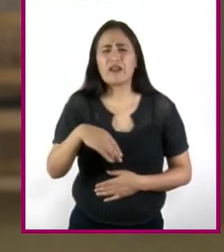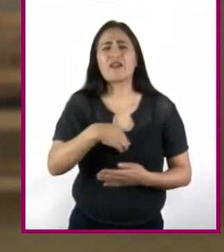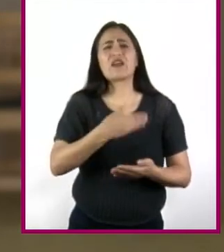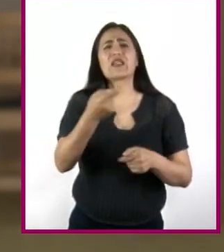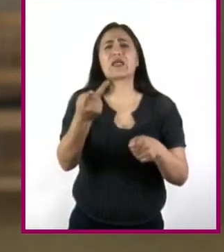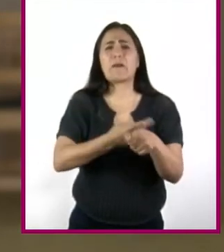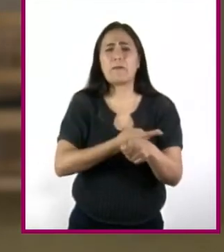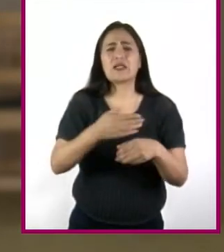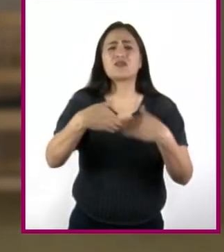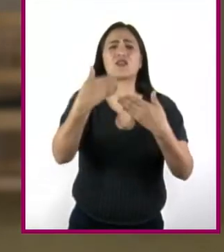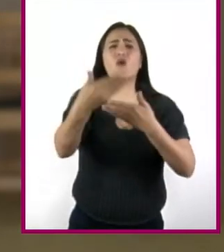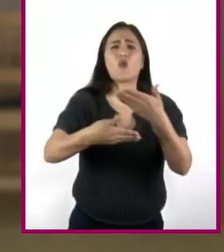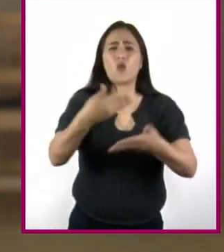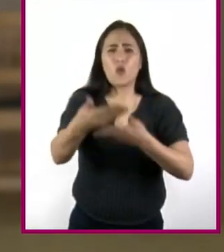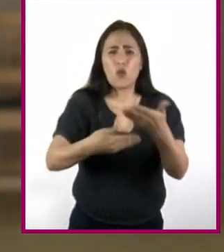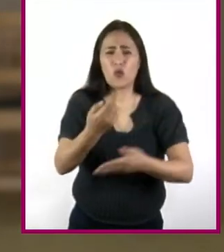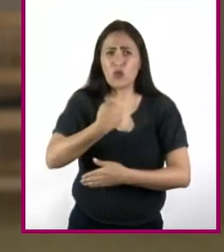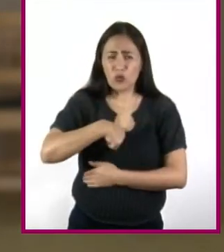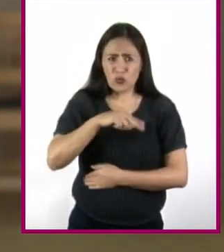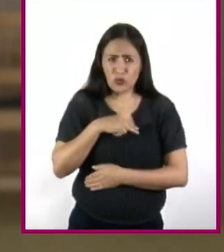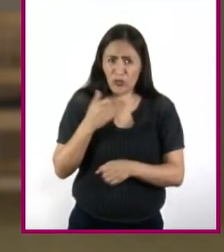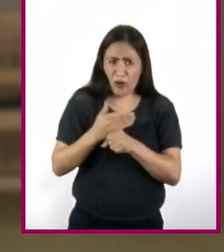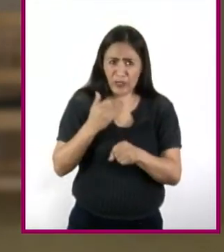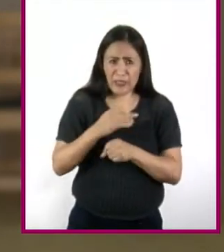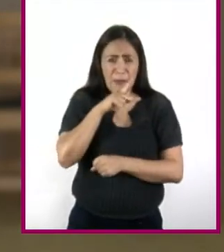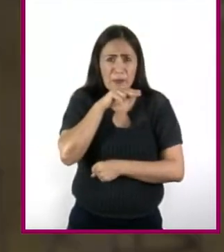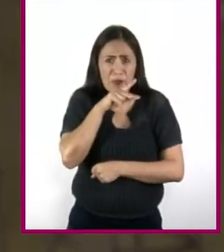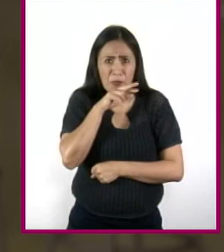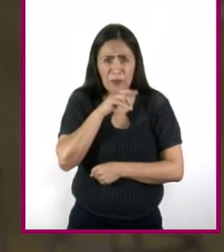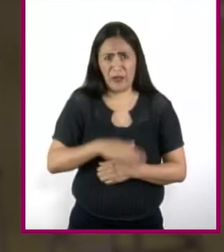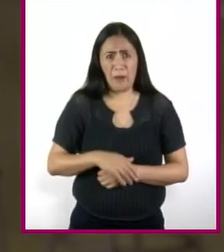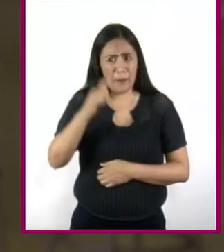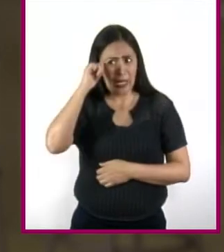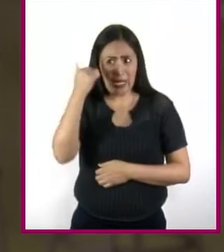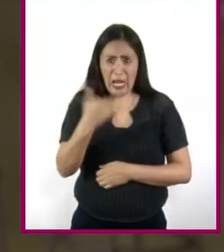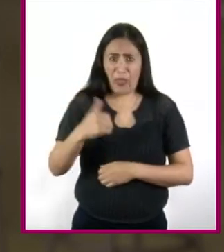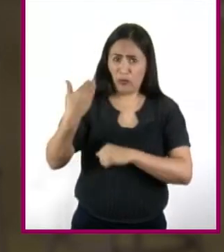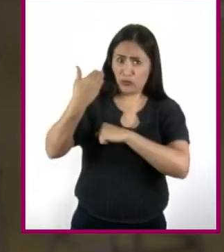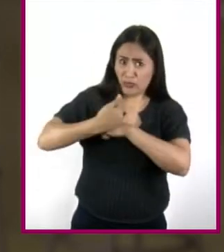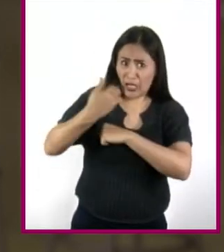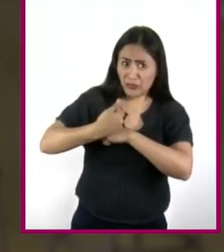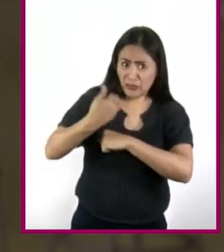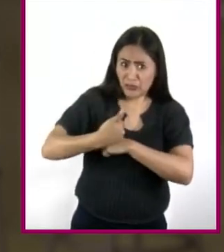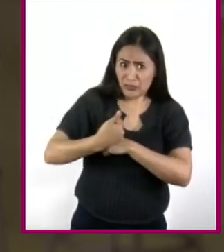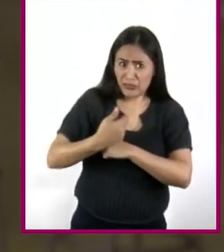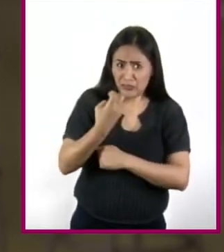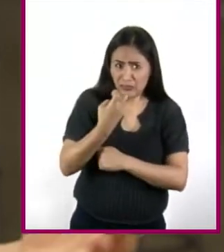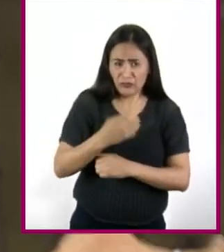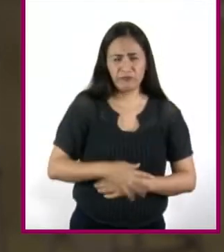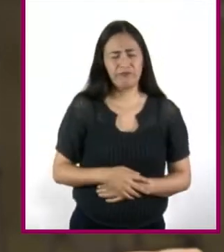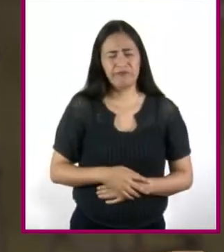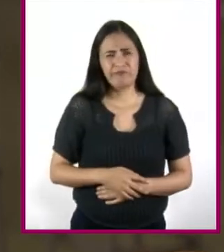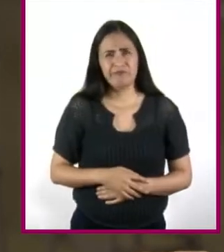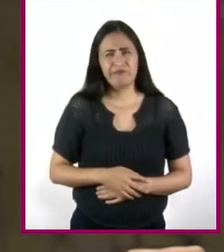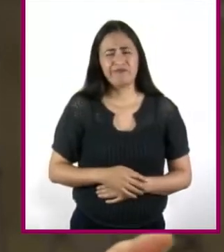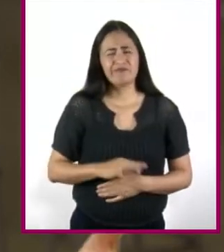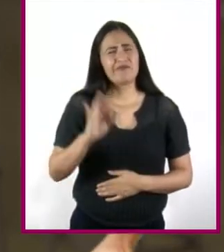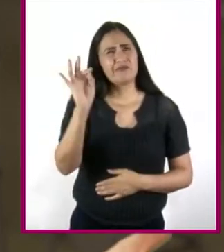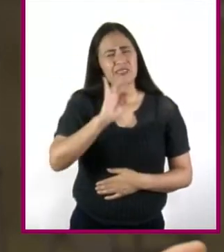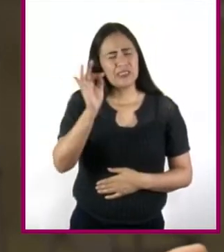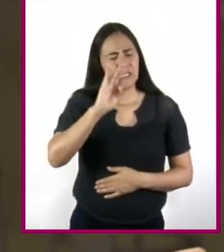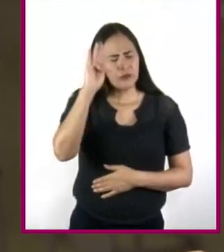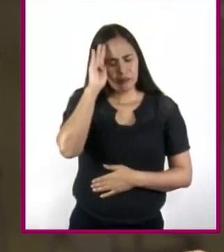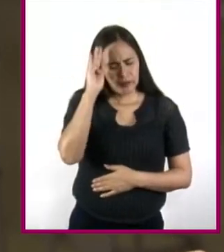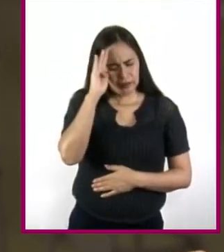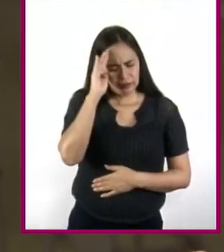¿tenemos razones para preocuparnos porque nos castiguen por nuestros pecados? Entiendo. Si tuviéramos buenas razones para